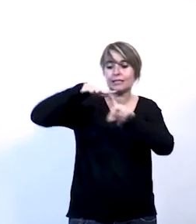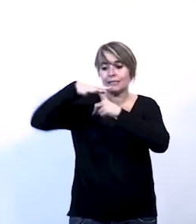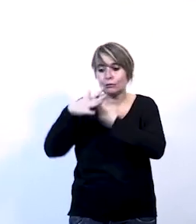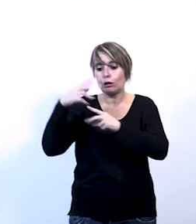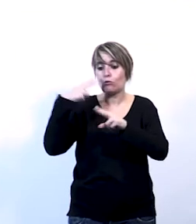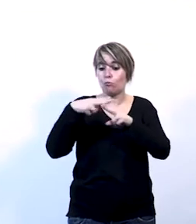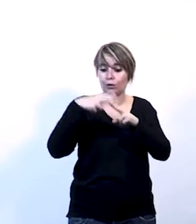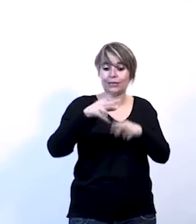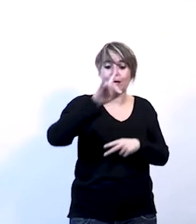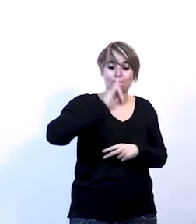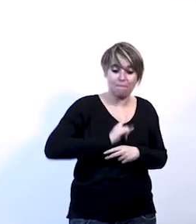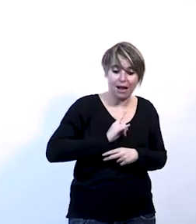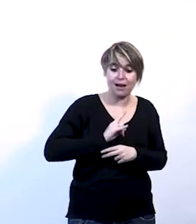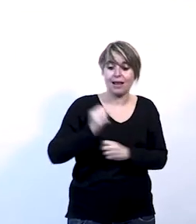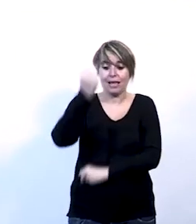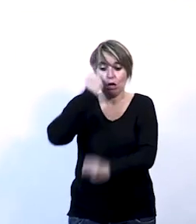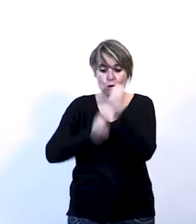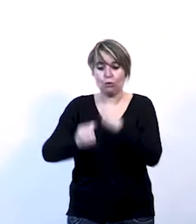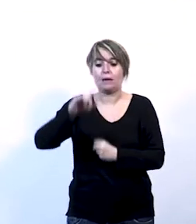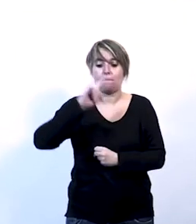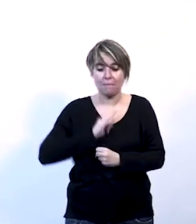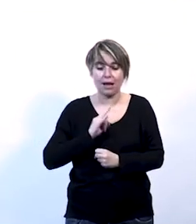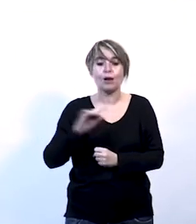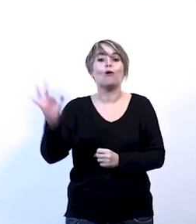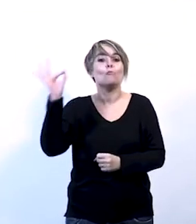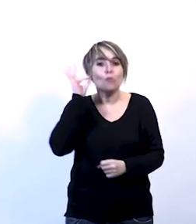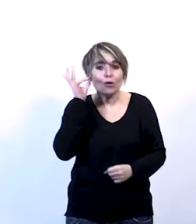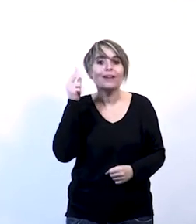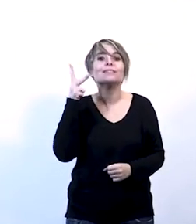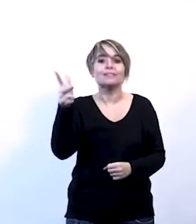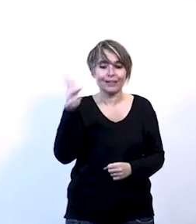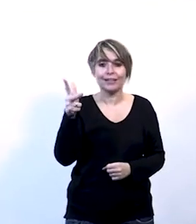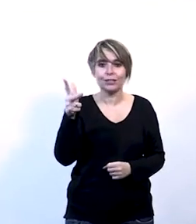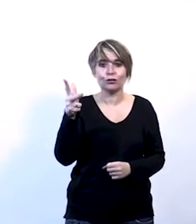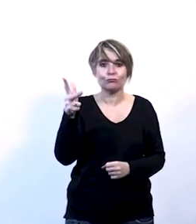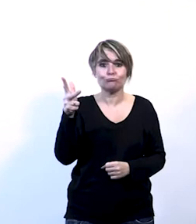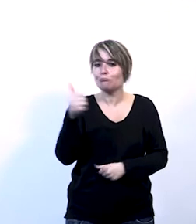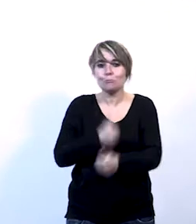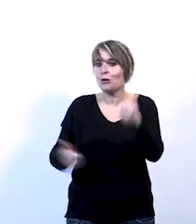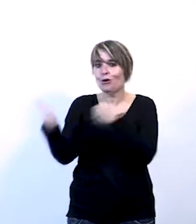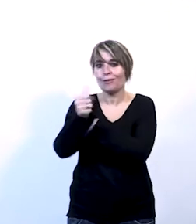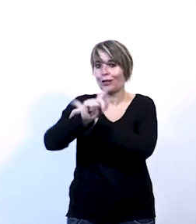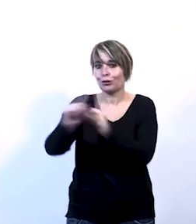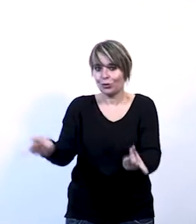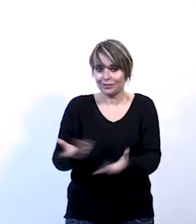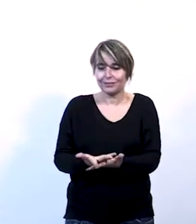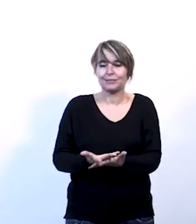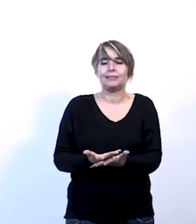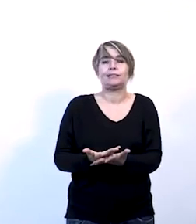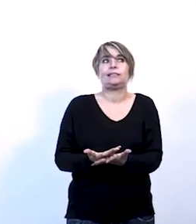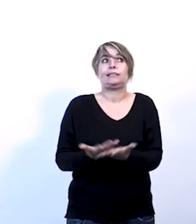está mal, y la situación económica está mal, derechos de las mujeres no son prioridades.